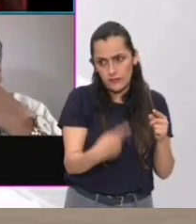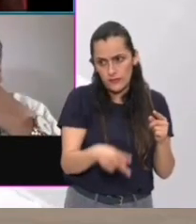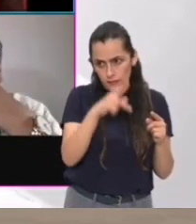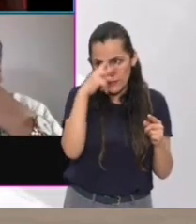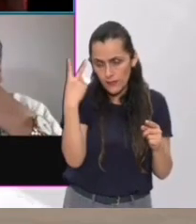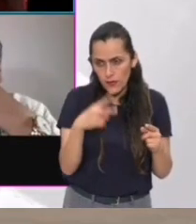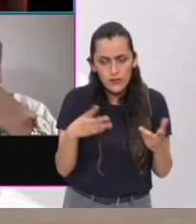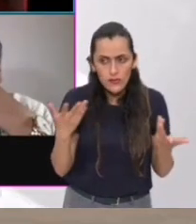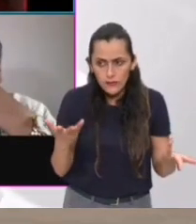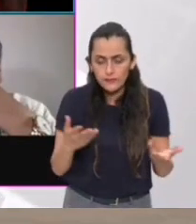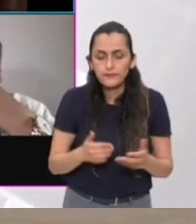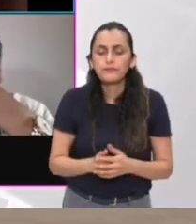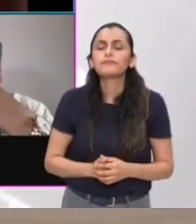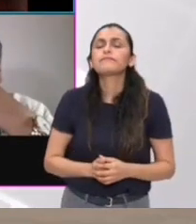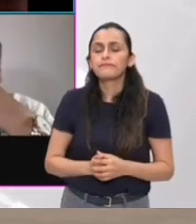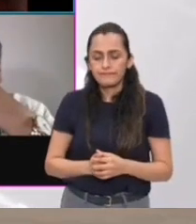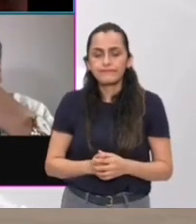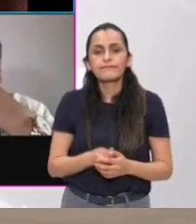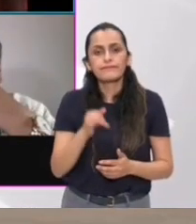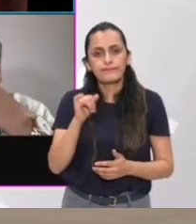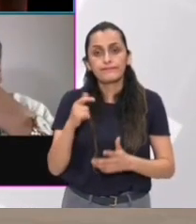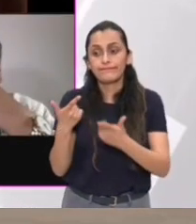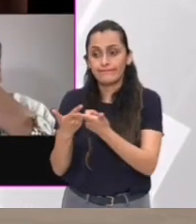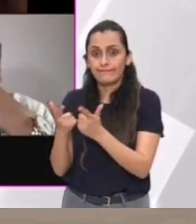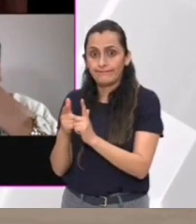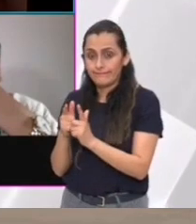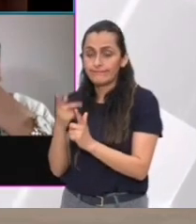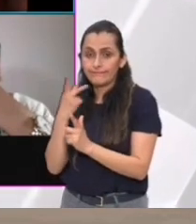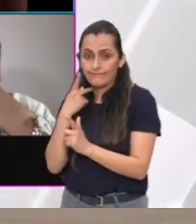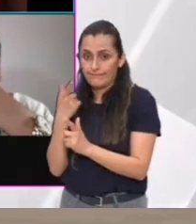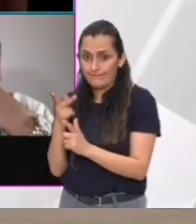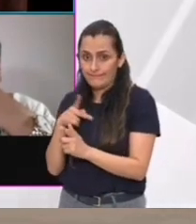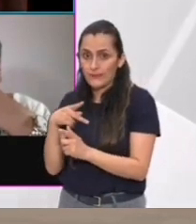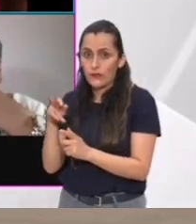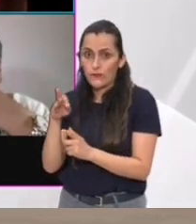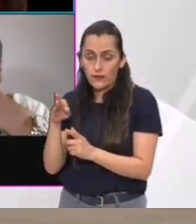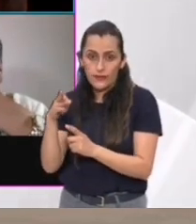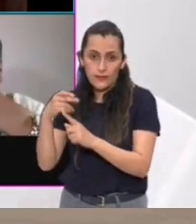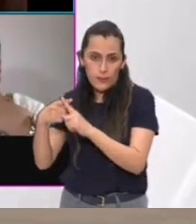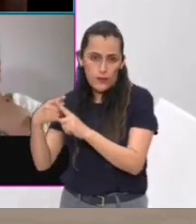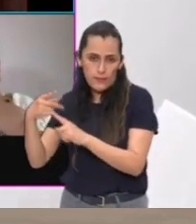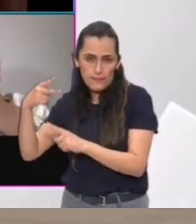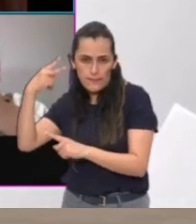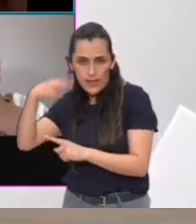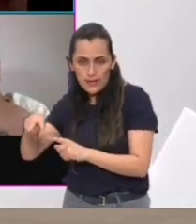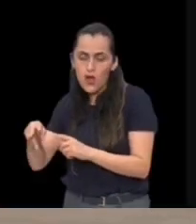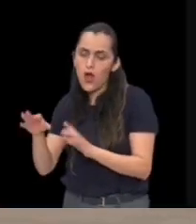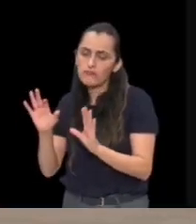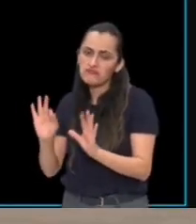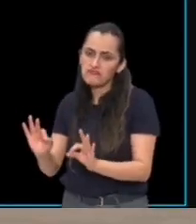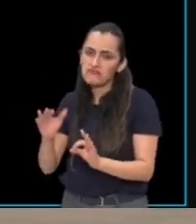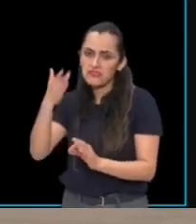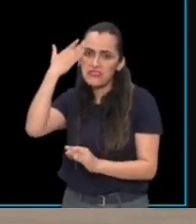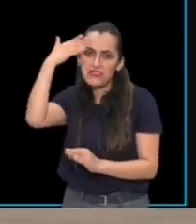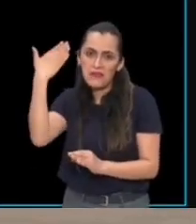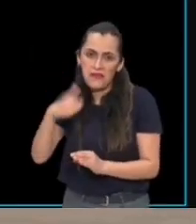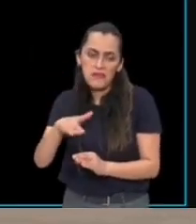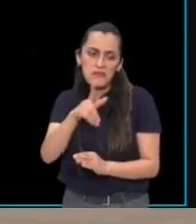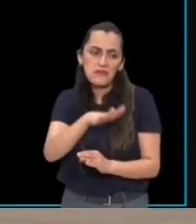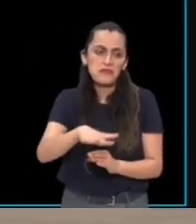Efectivamente. En Fuerza por México tenemos claro que es importante el fortalecimiento de la salud pública. Es importante generar